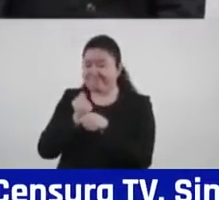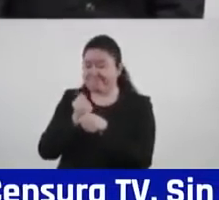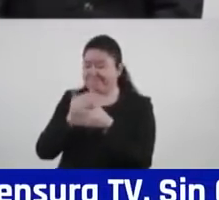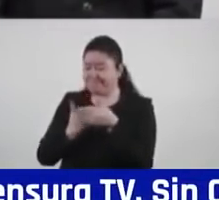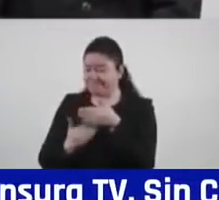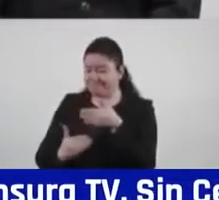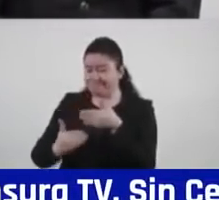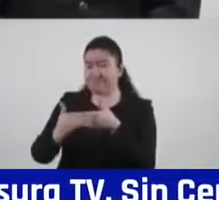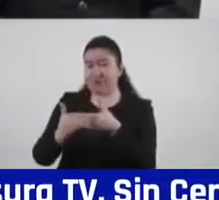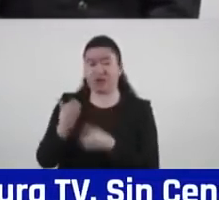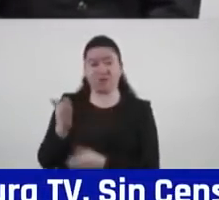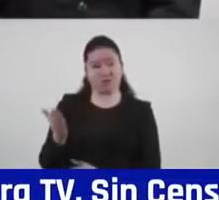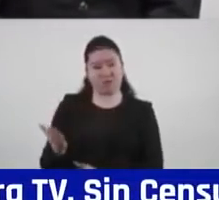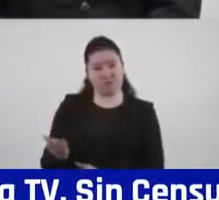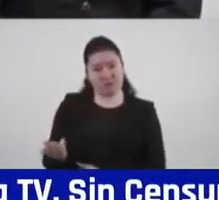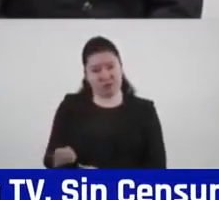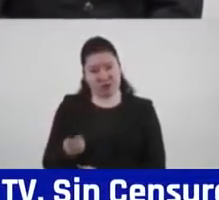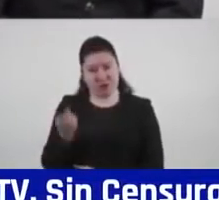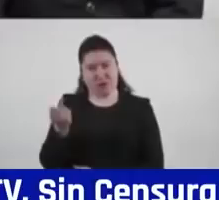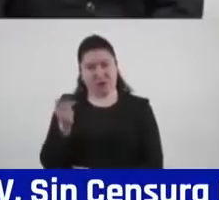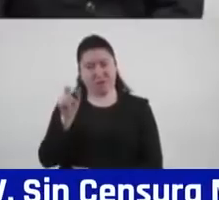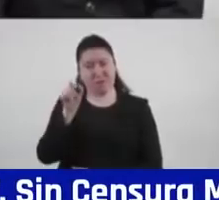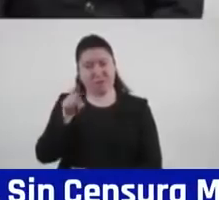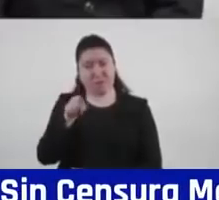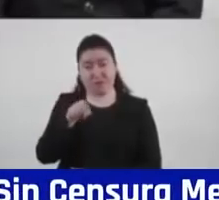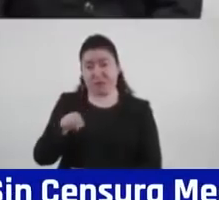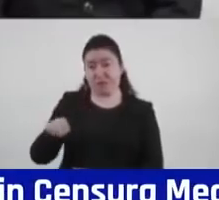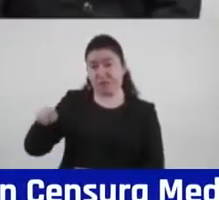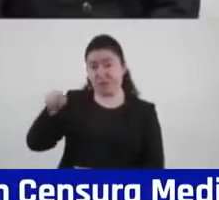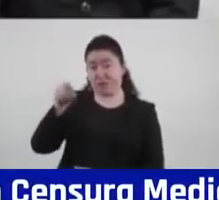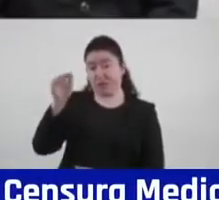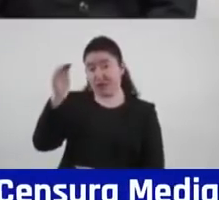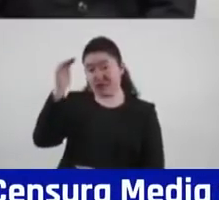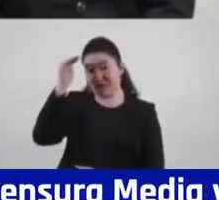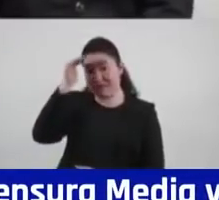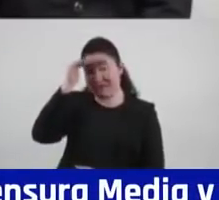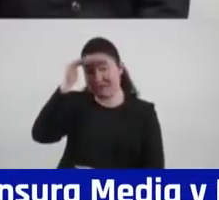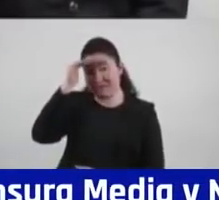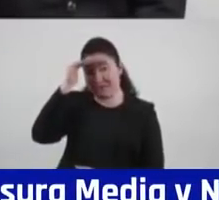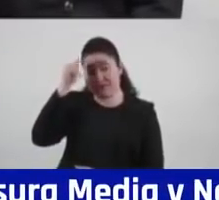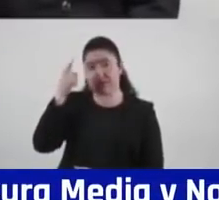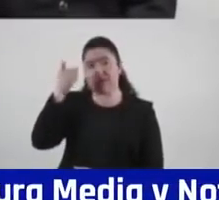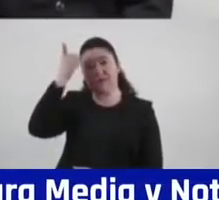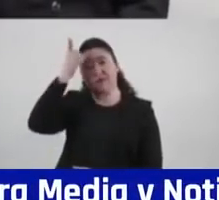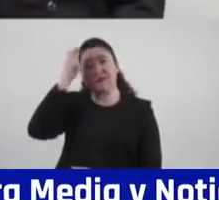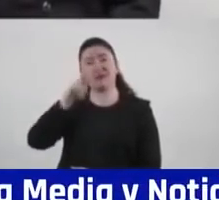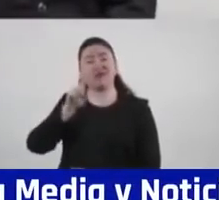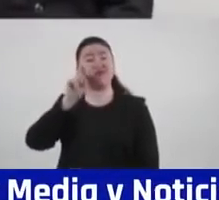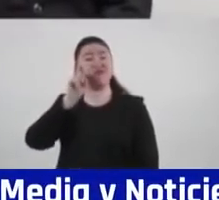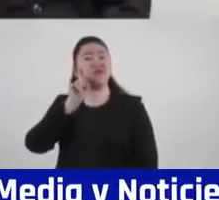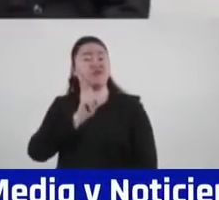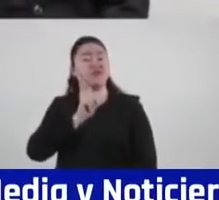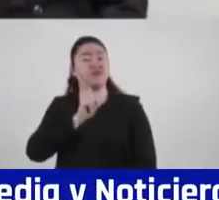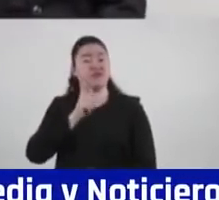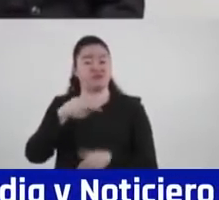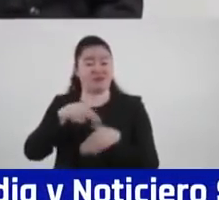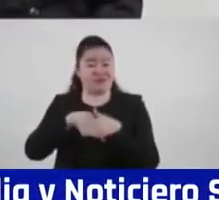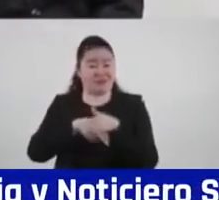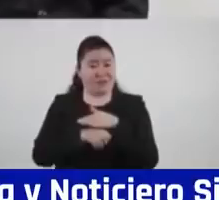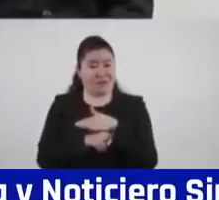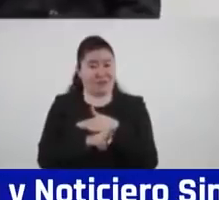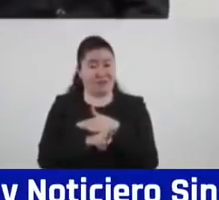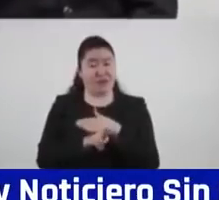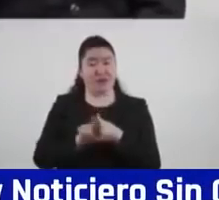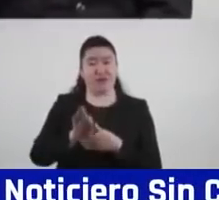investigaciones, insistir, ¿usted no considera pertinente separar del cargo a la directora del metro, Florencia